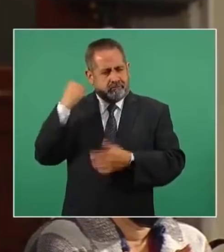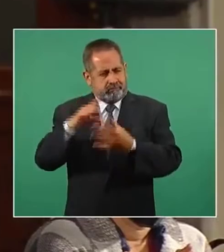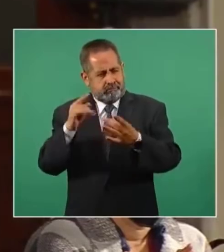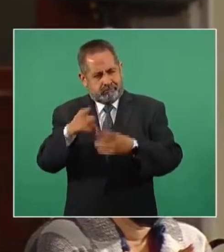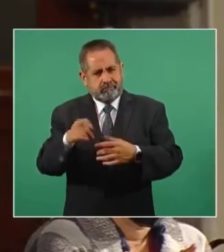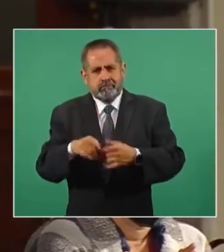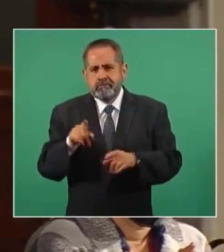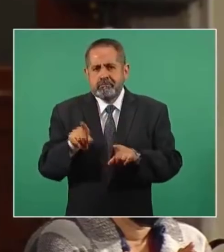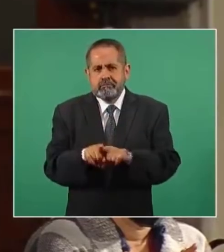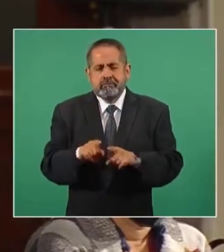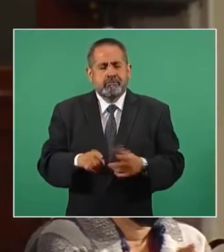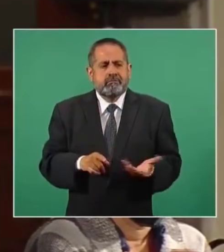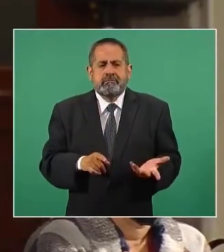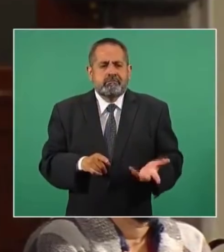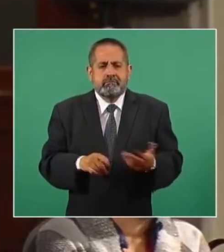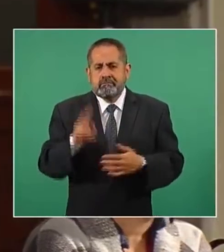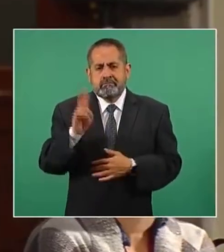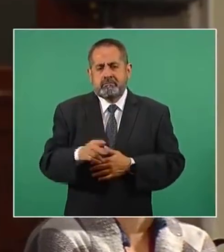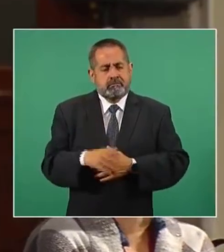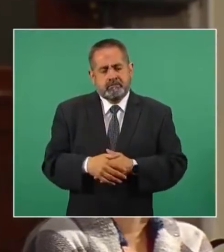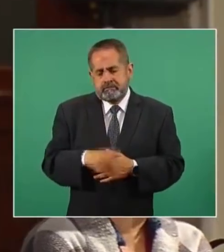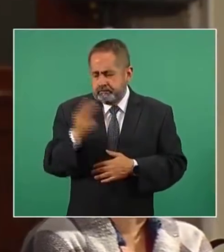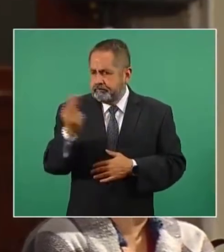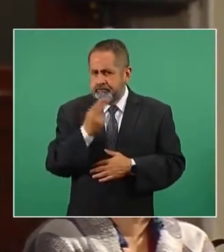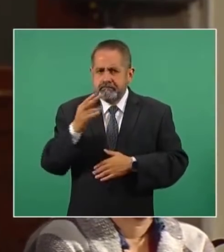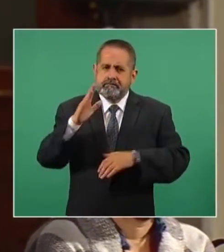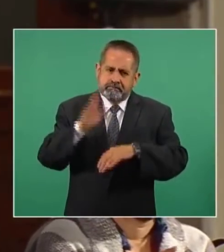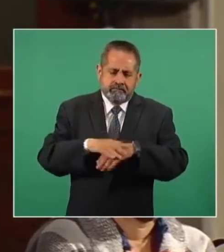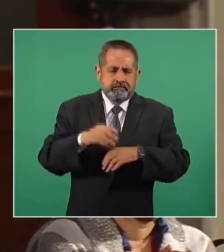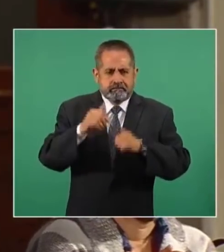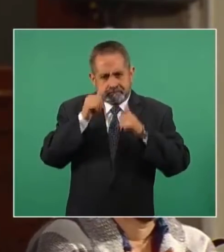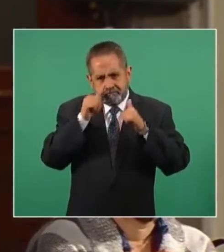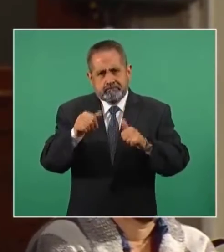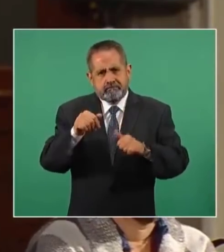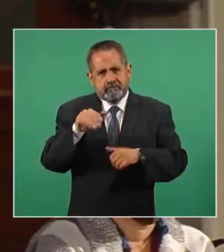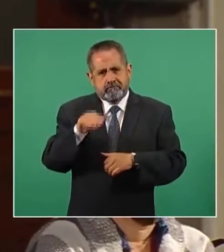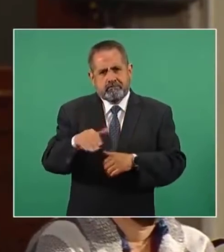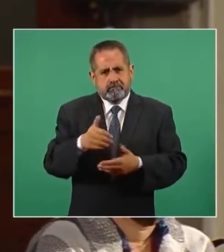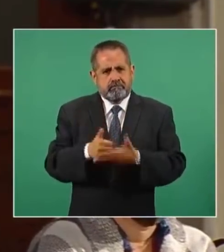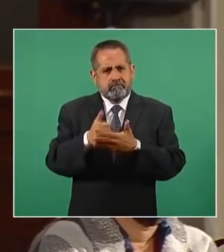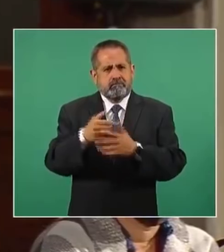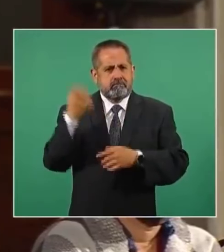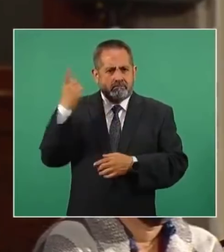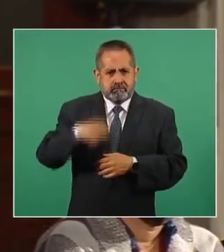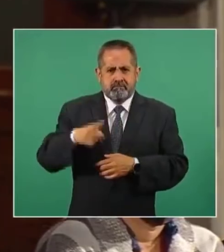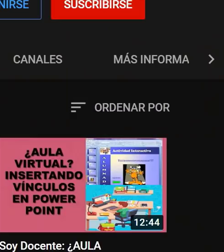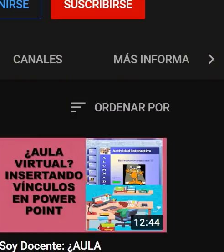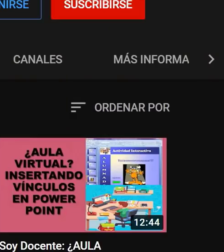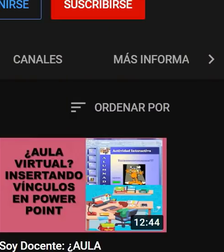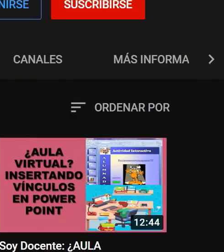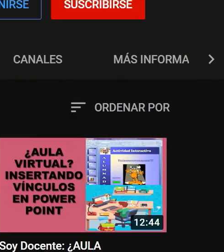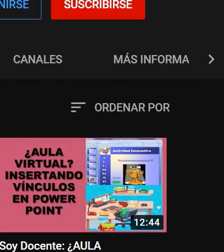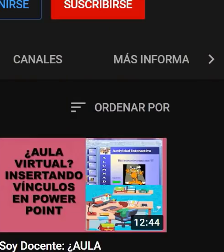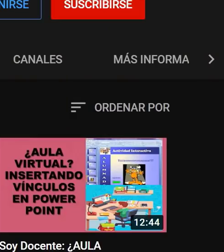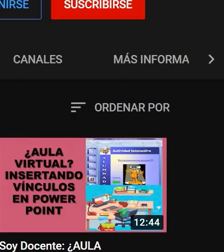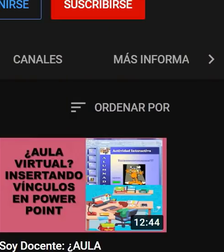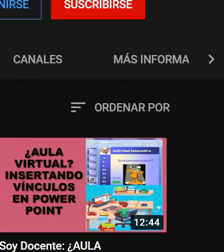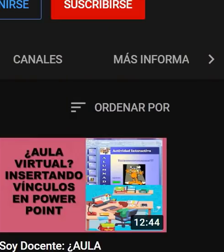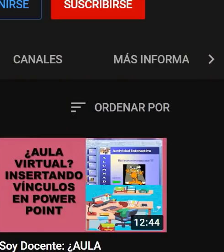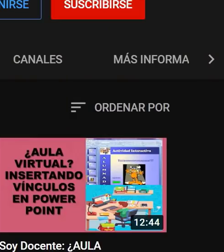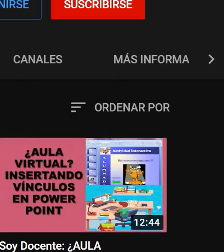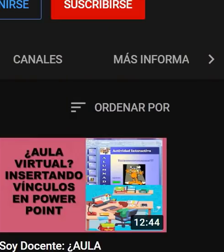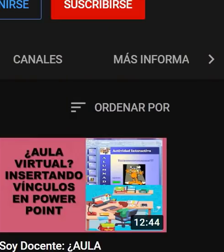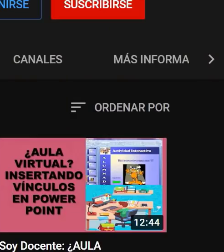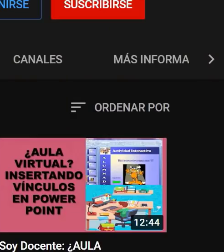y éste y pues si se requiere mejor una una directriz y así con la secretaria muchas gracias por haber visto